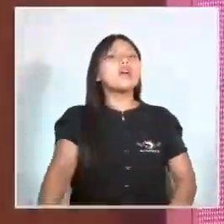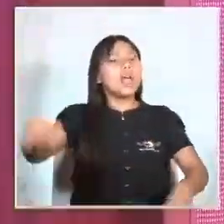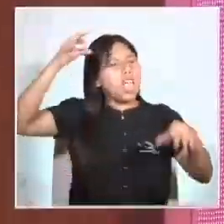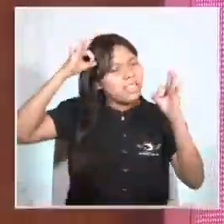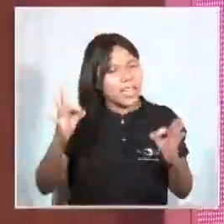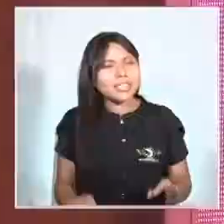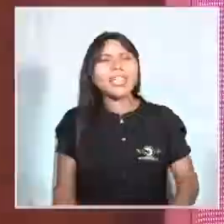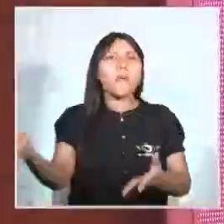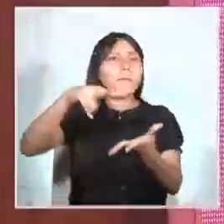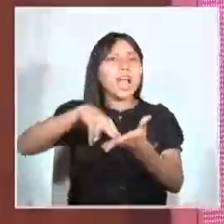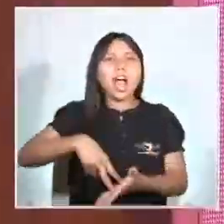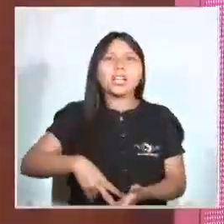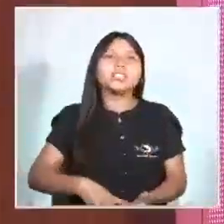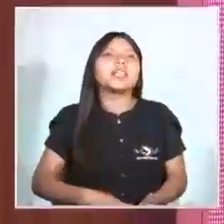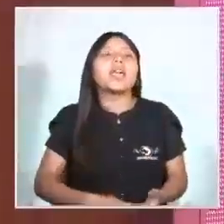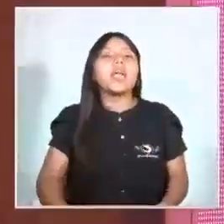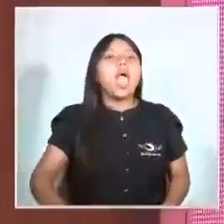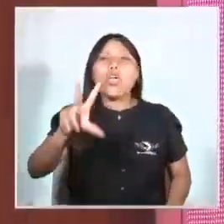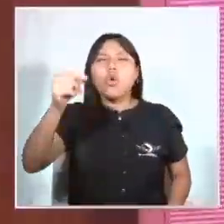para llorar, sino para reinar.